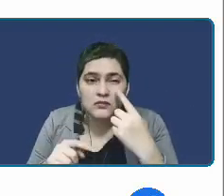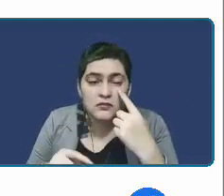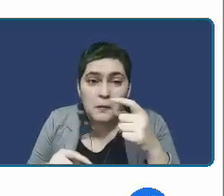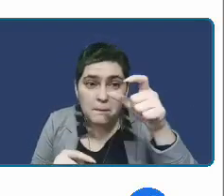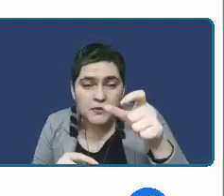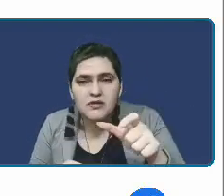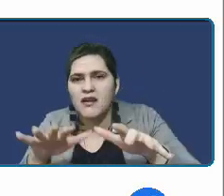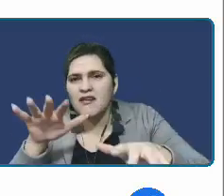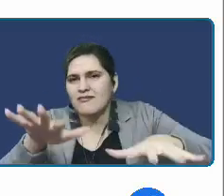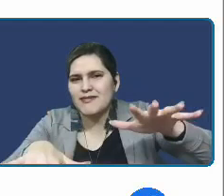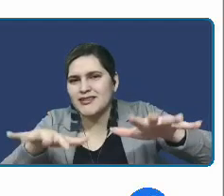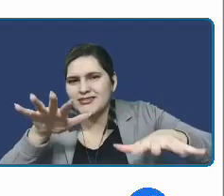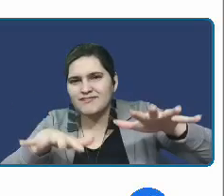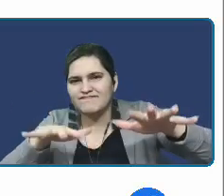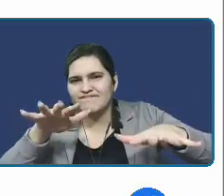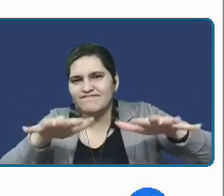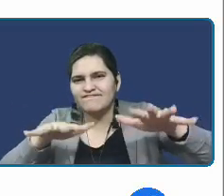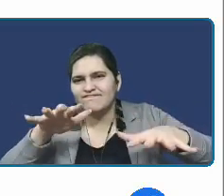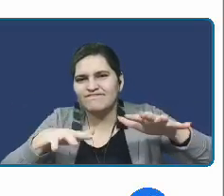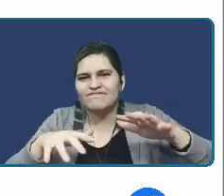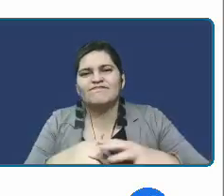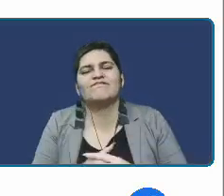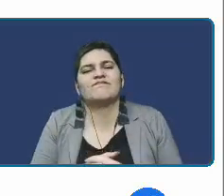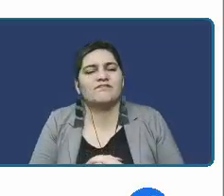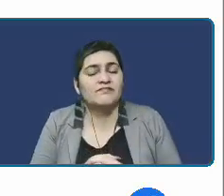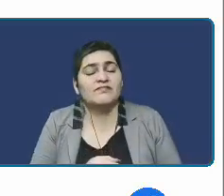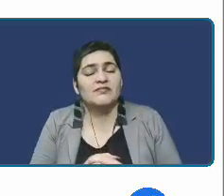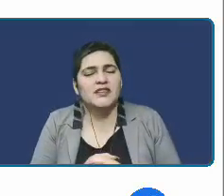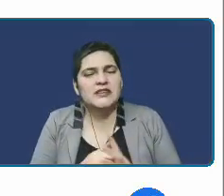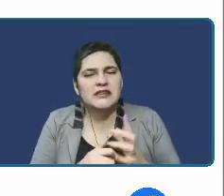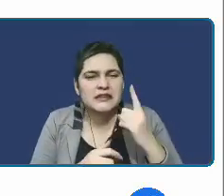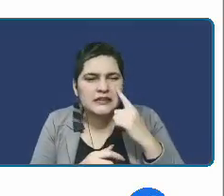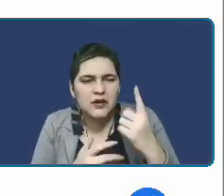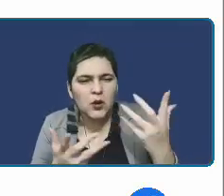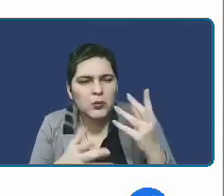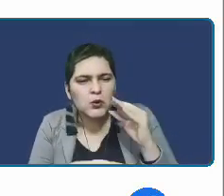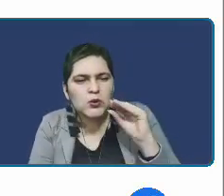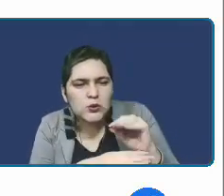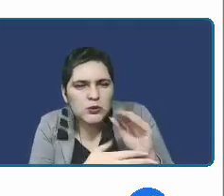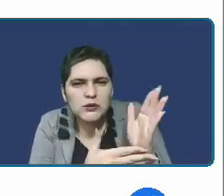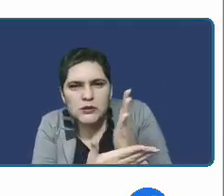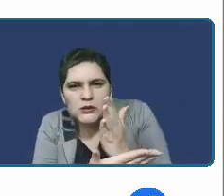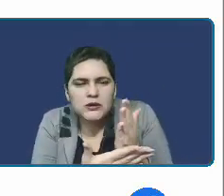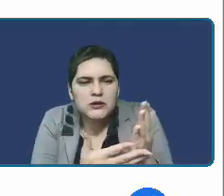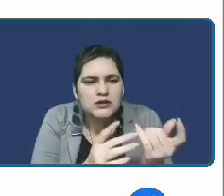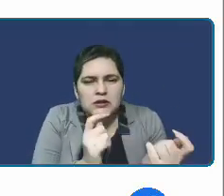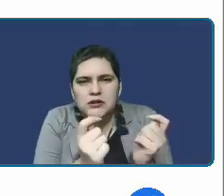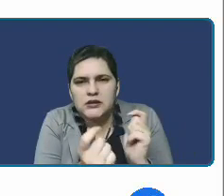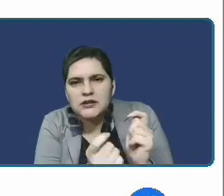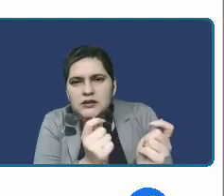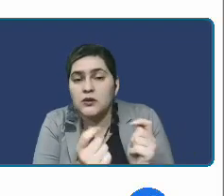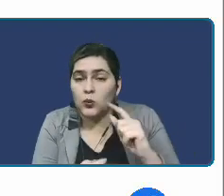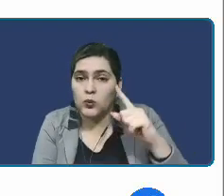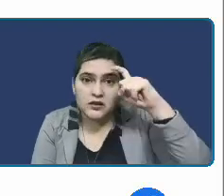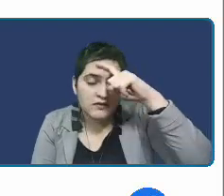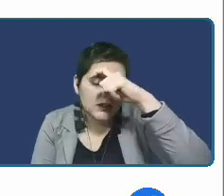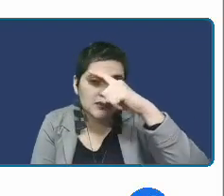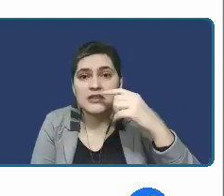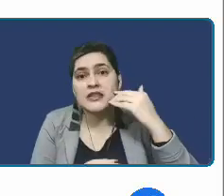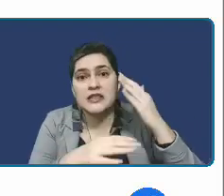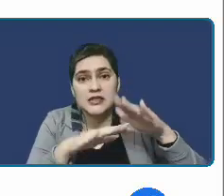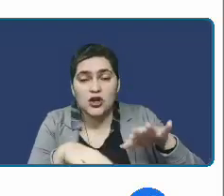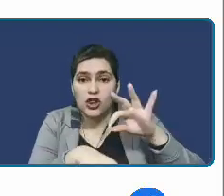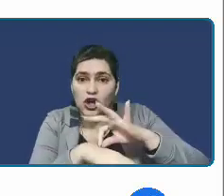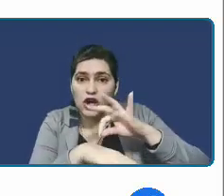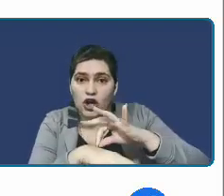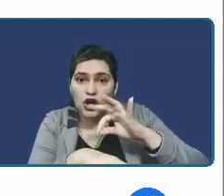eso también los manejos nutricionales nos ha costado a nosotros, a los pediatras o a la gente que trabaja en nutrición, cómo guiar la